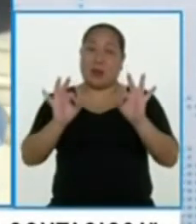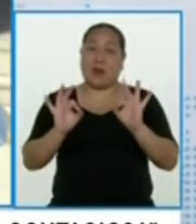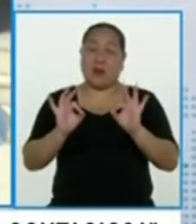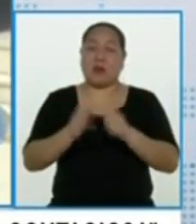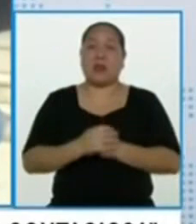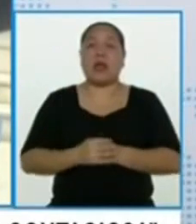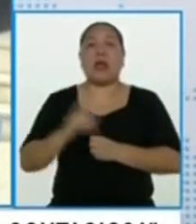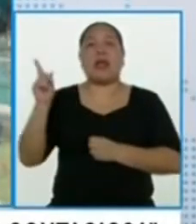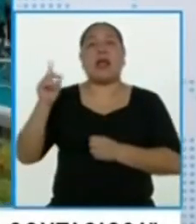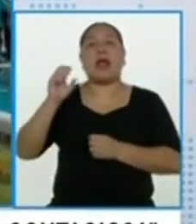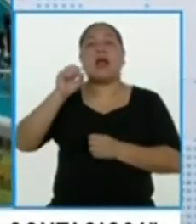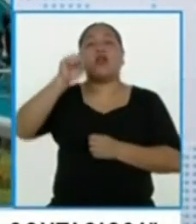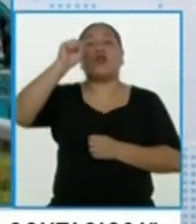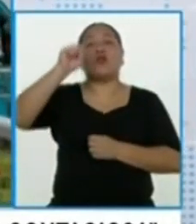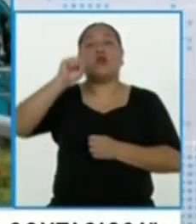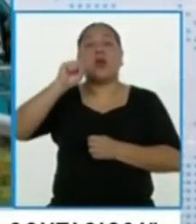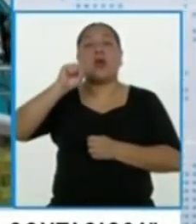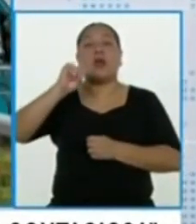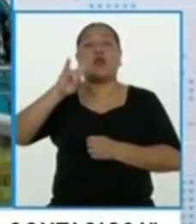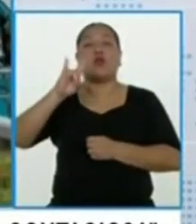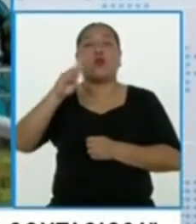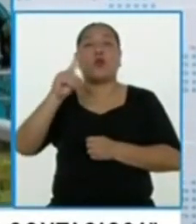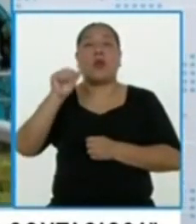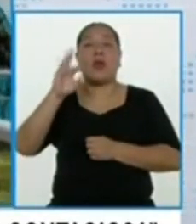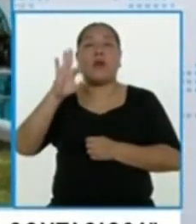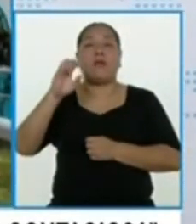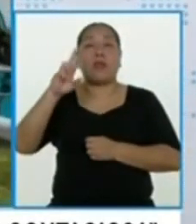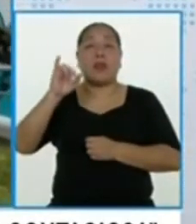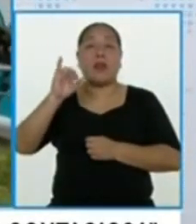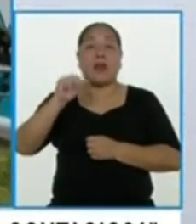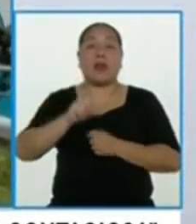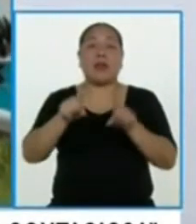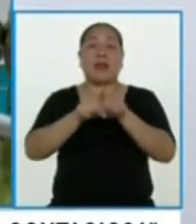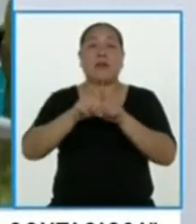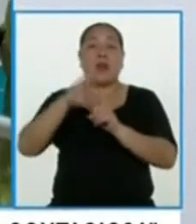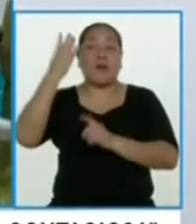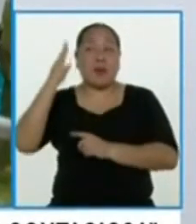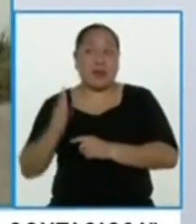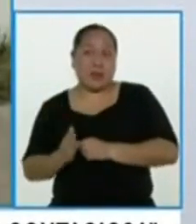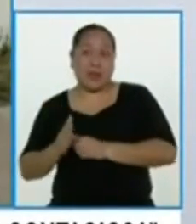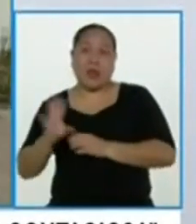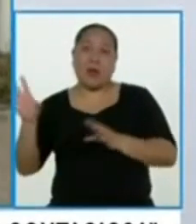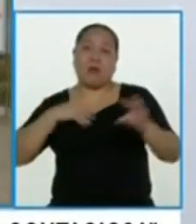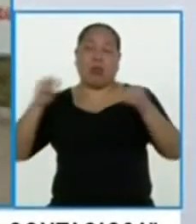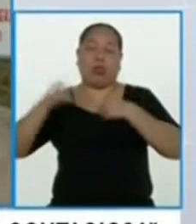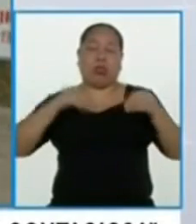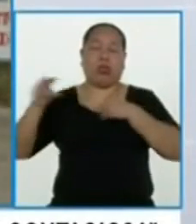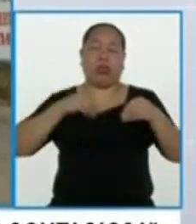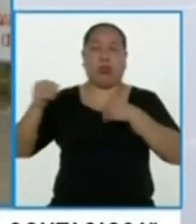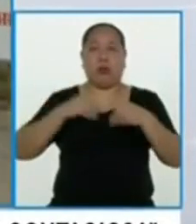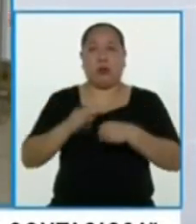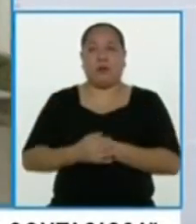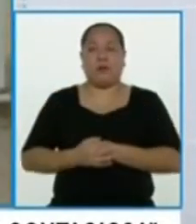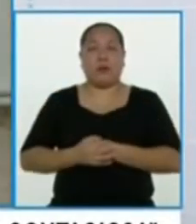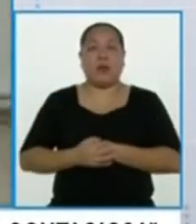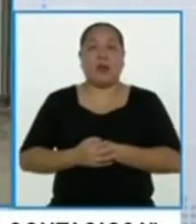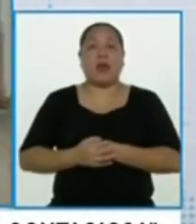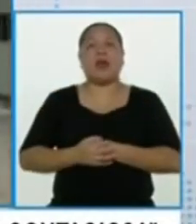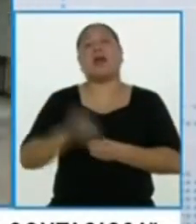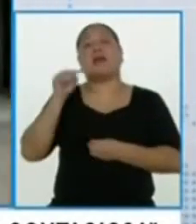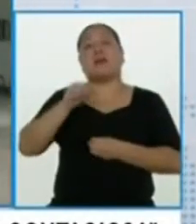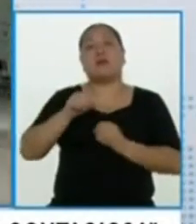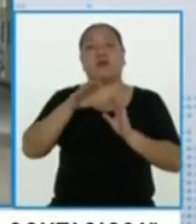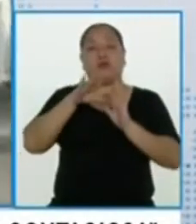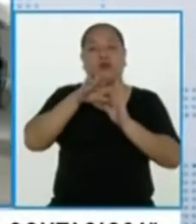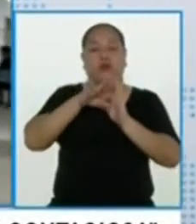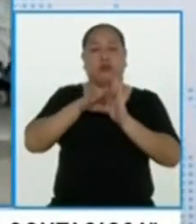y la brasileña. La brasileña se ha reportado que aumenta el número de reinfecciones y la sudafricana ya está reportada de que disminuye la respuesta a anticuerpos.